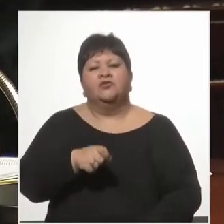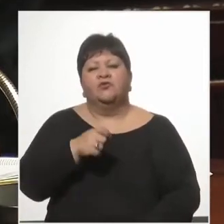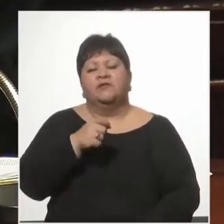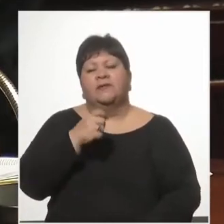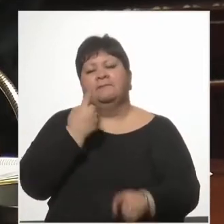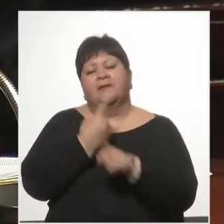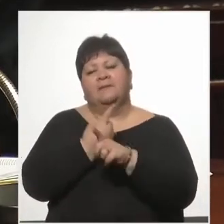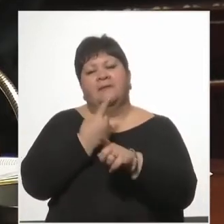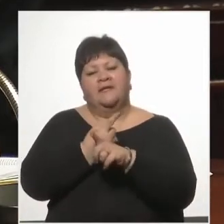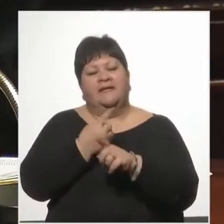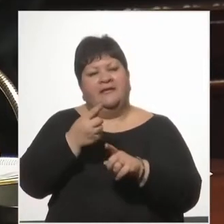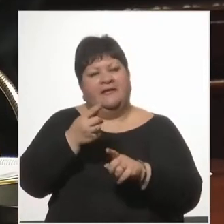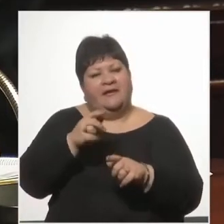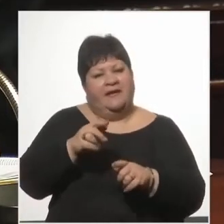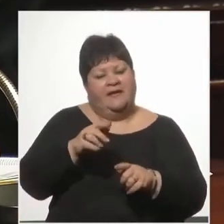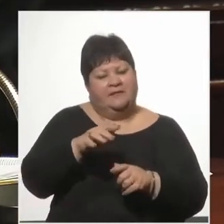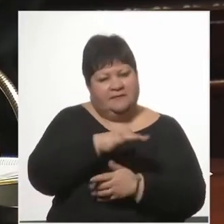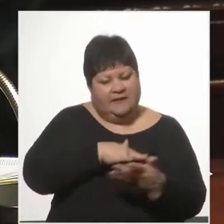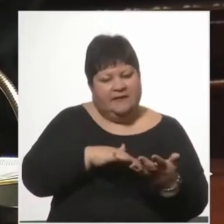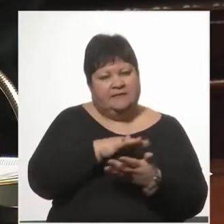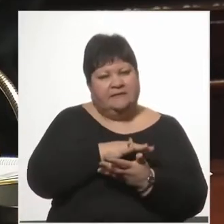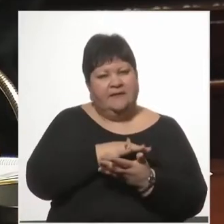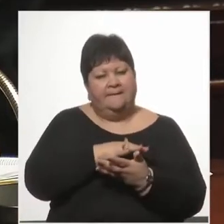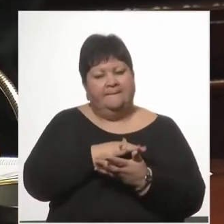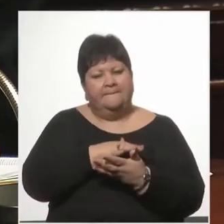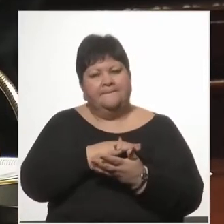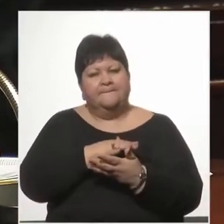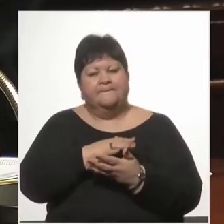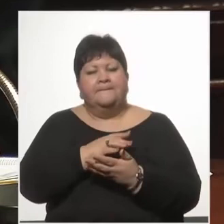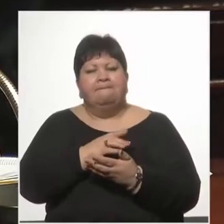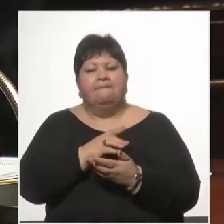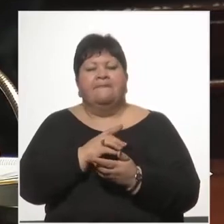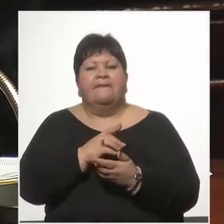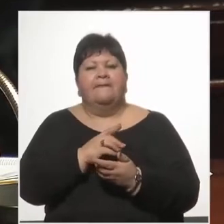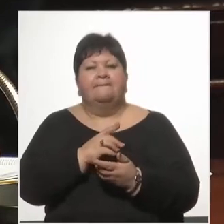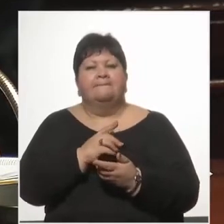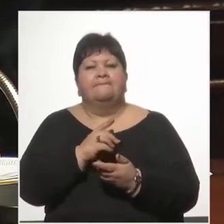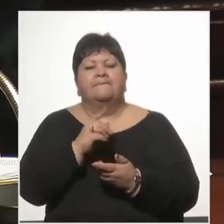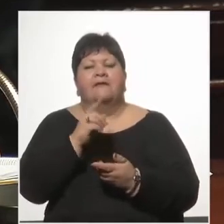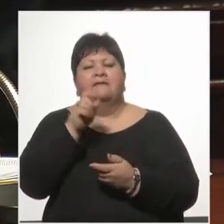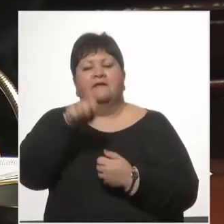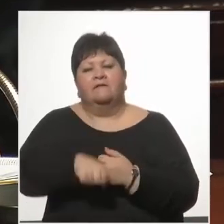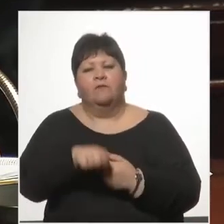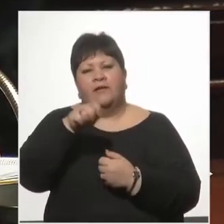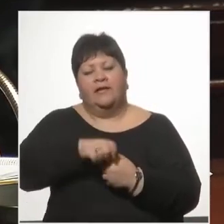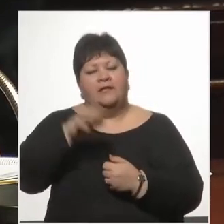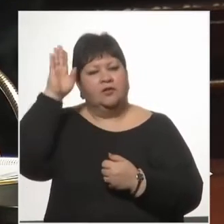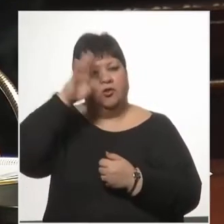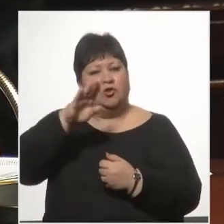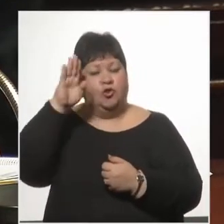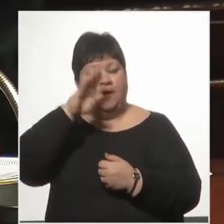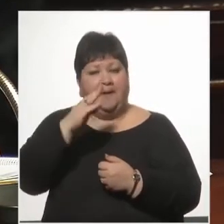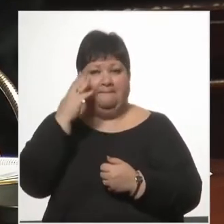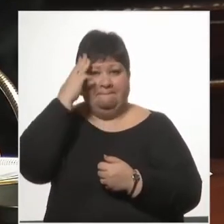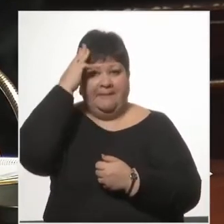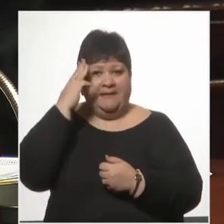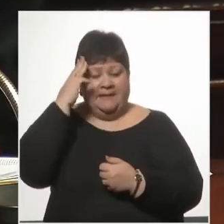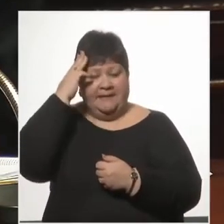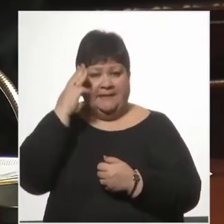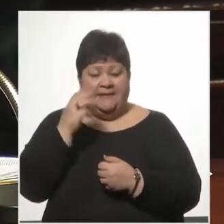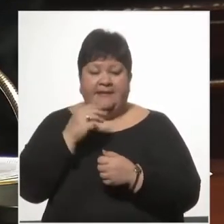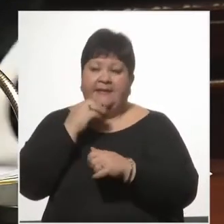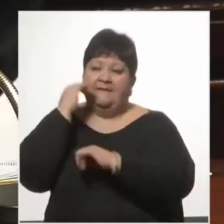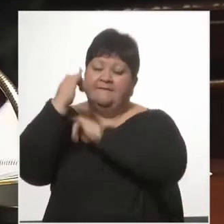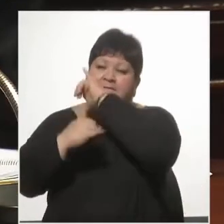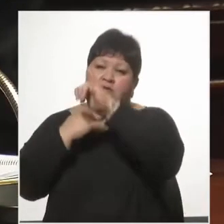Honor, siendo recusados por Gavazo y Silveira. El general Manini le informa al ministro Menéndez